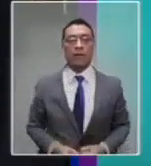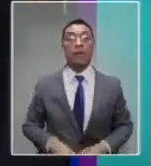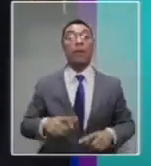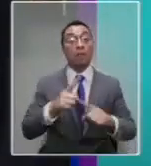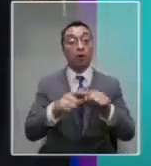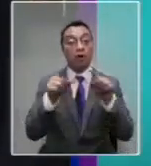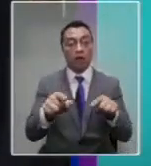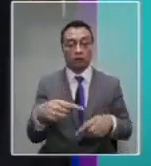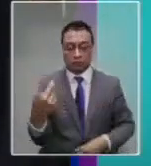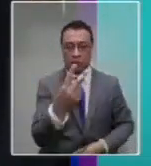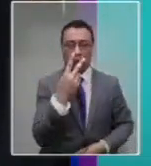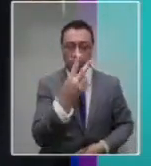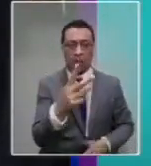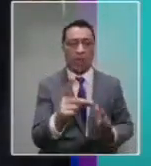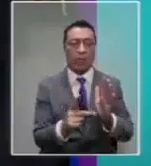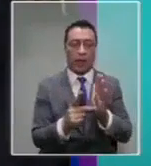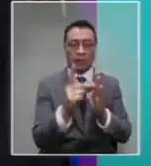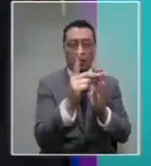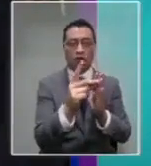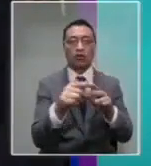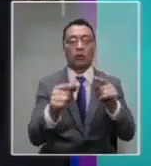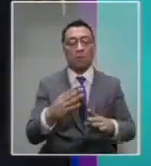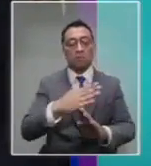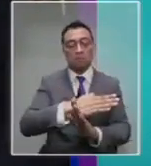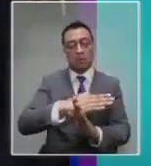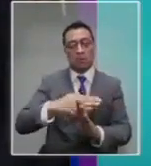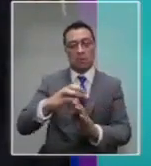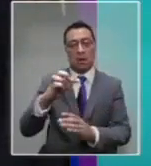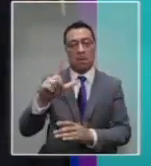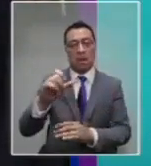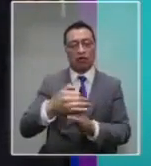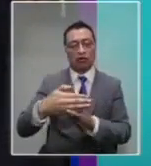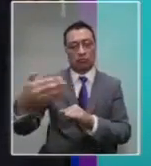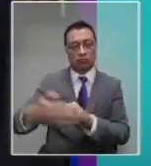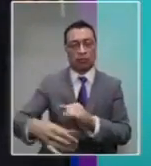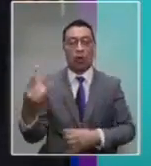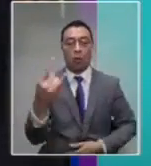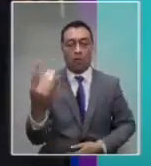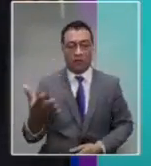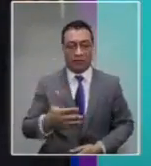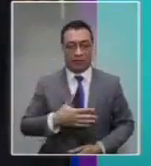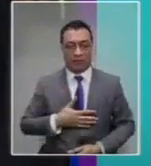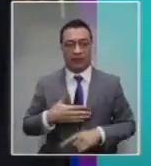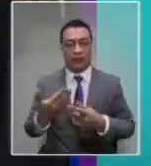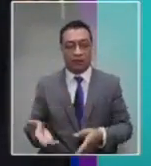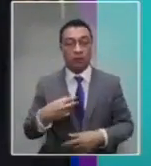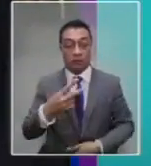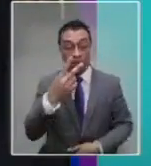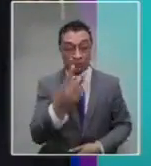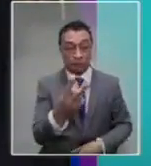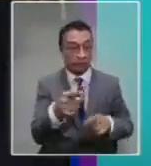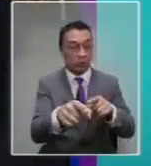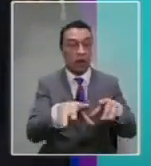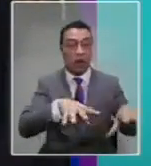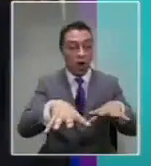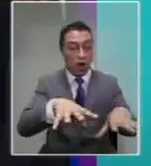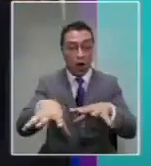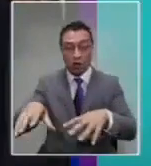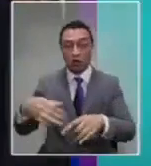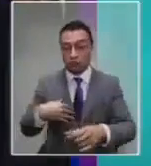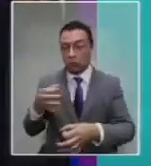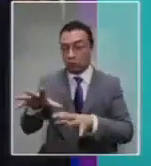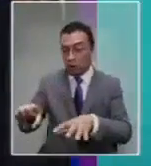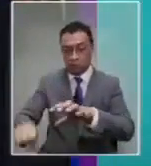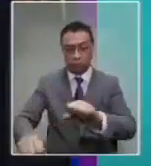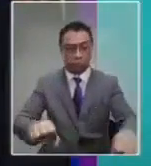Por lo tanto, nosotros vemos un desarrollo de mediano plazo en nuestra universidad. Vemos que las áreas en las cuales